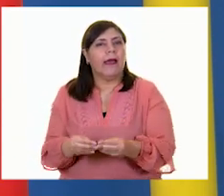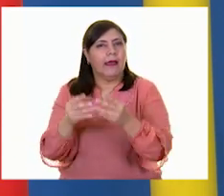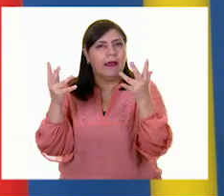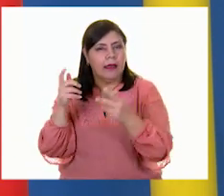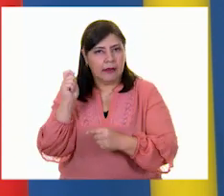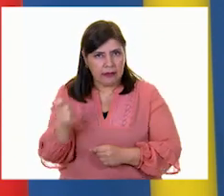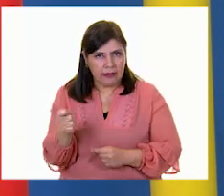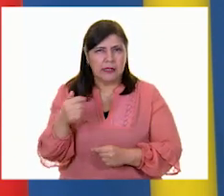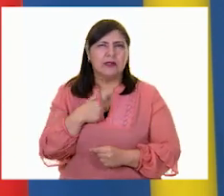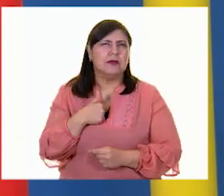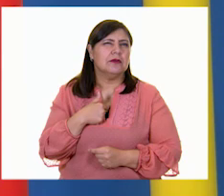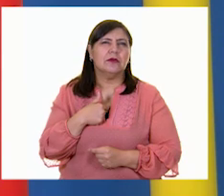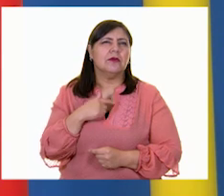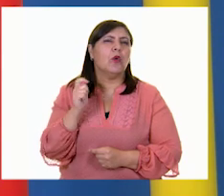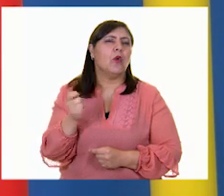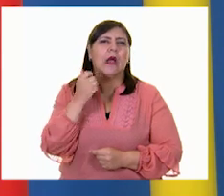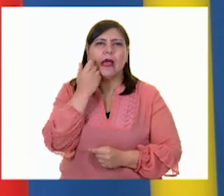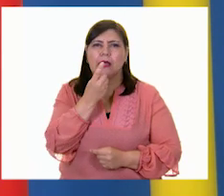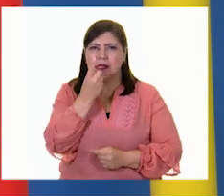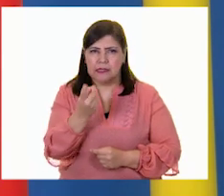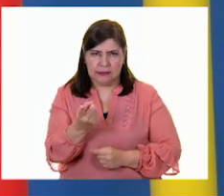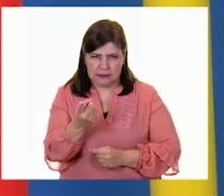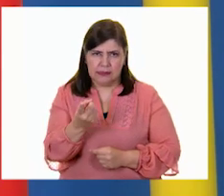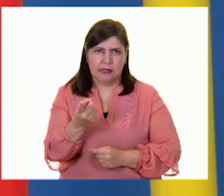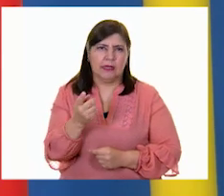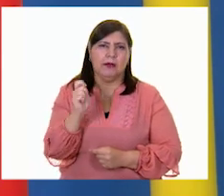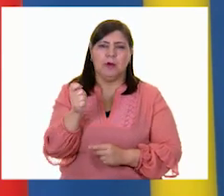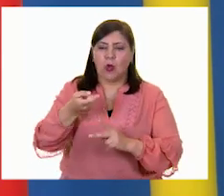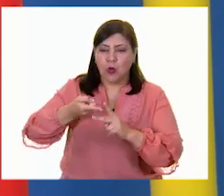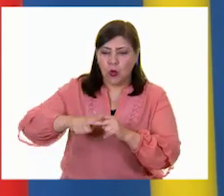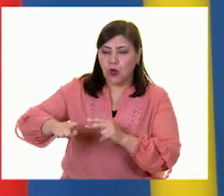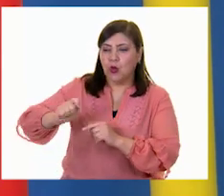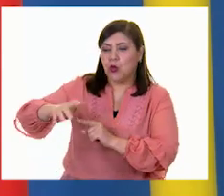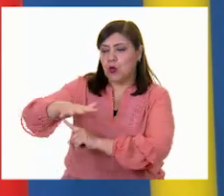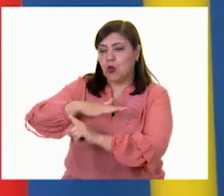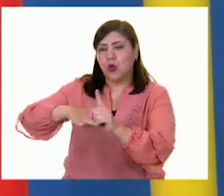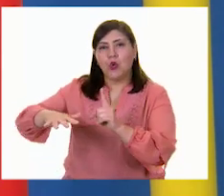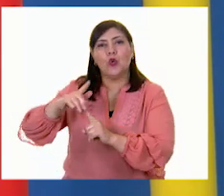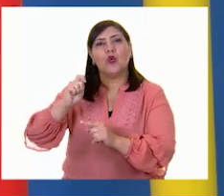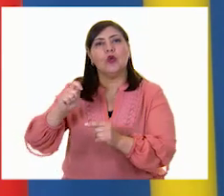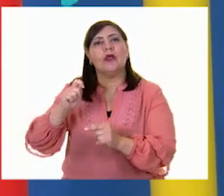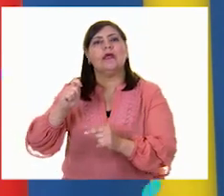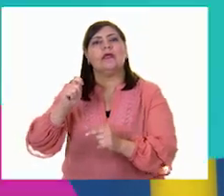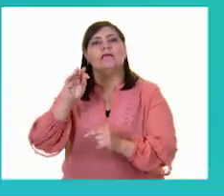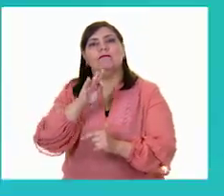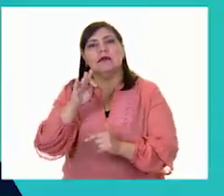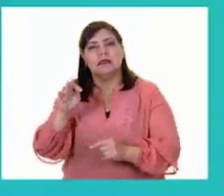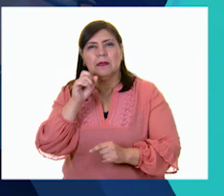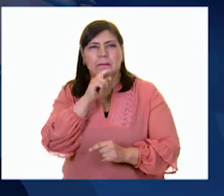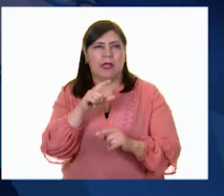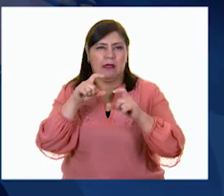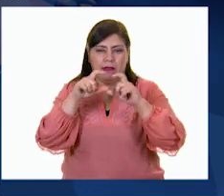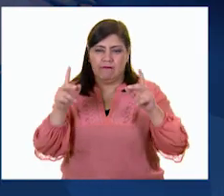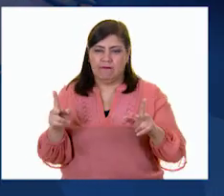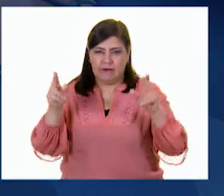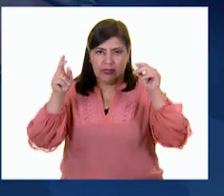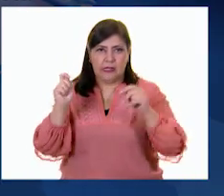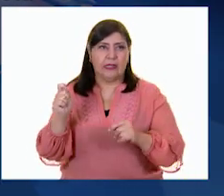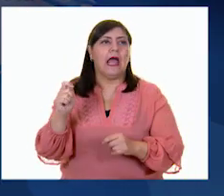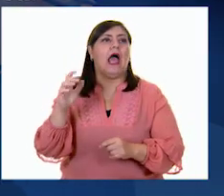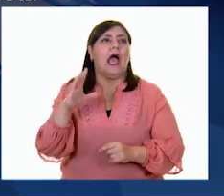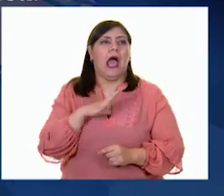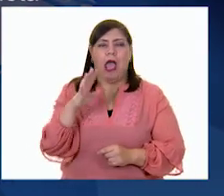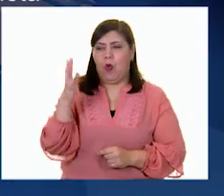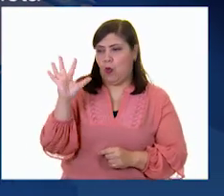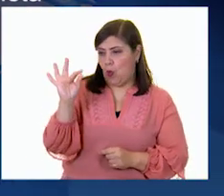estoy haciendo alusión a la especificación inicial del lugar y la fecha, sino a frases como, por ejemplo, ya por 40 pesos